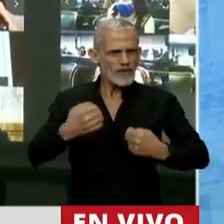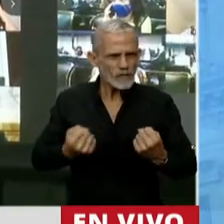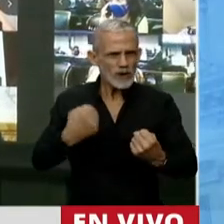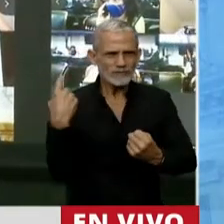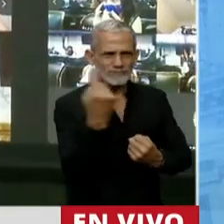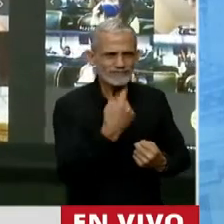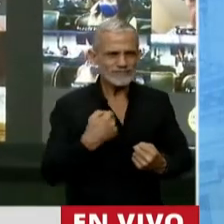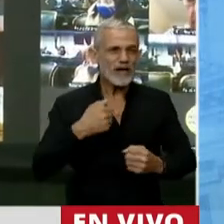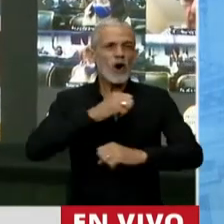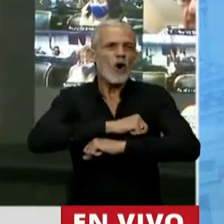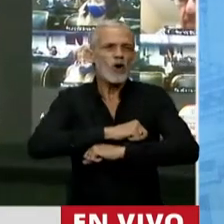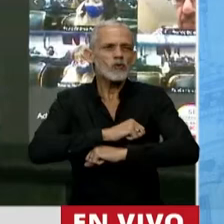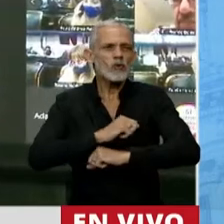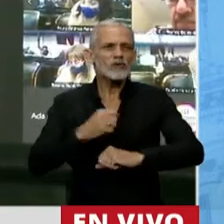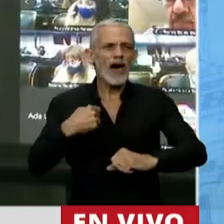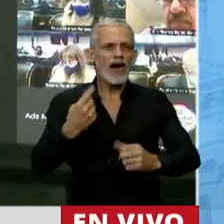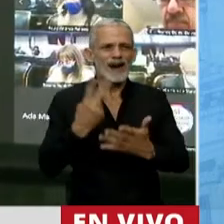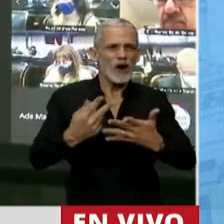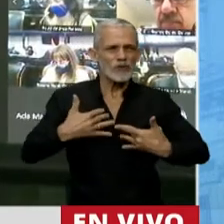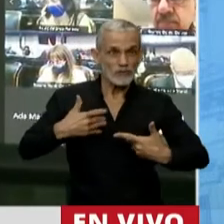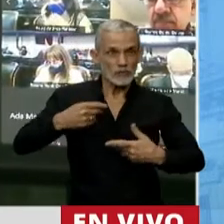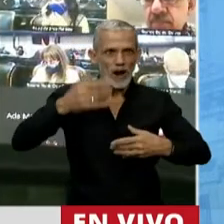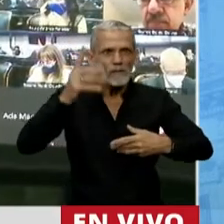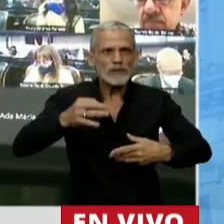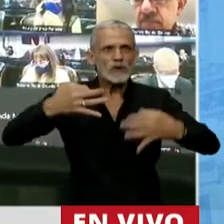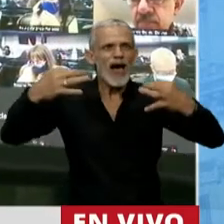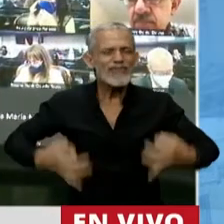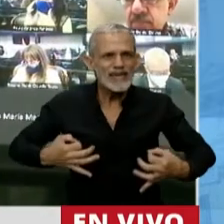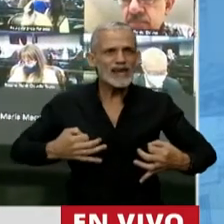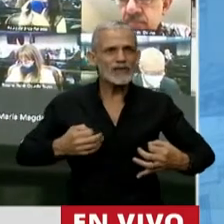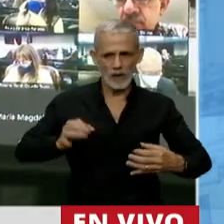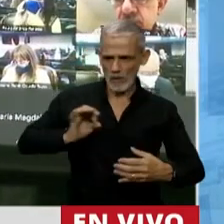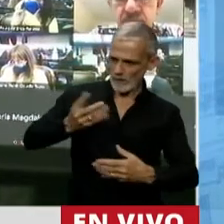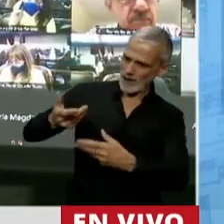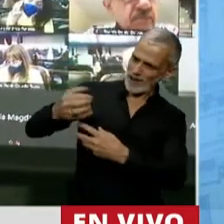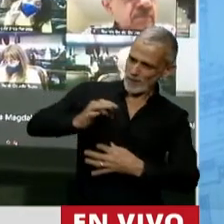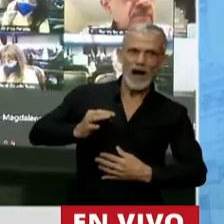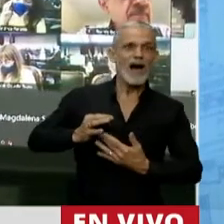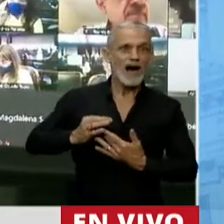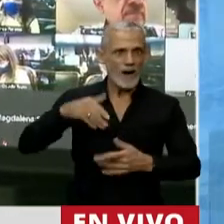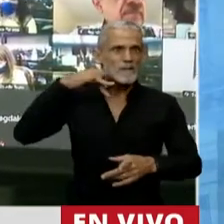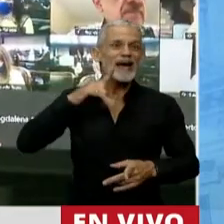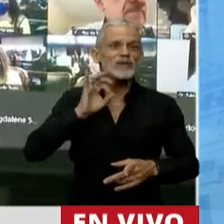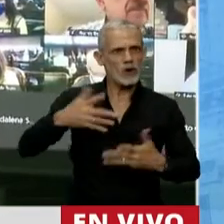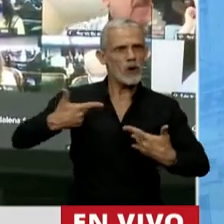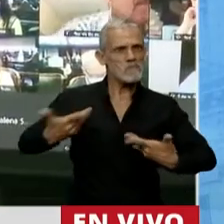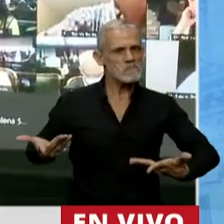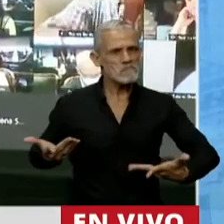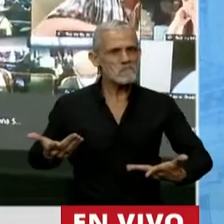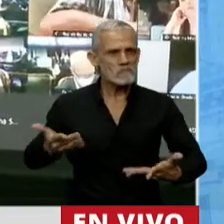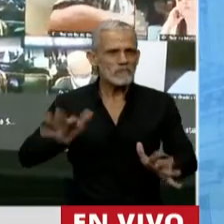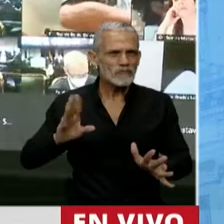mérito es la conducta que hace a una persona digna de ser premiada. Y créame que sé de qué se trata, señor